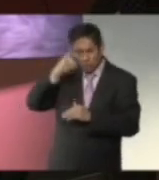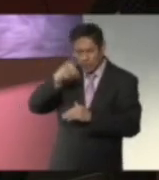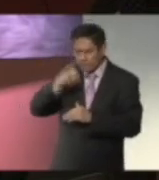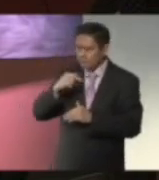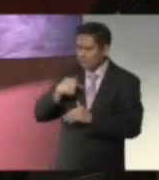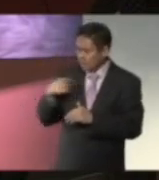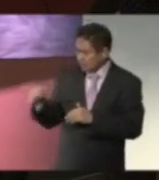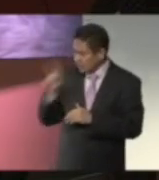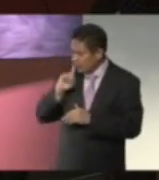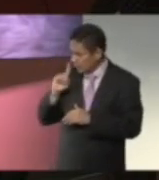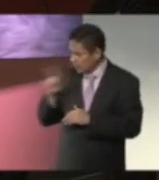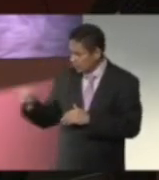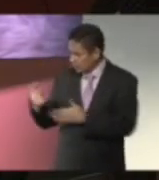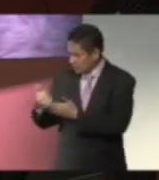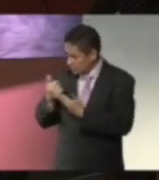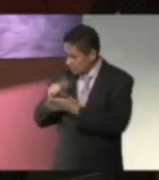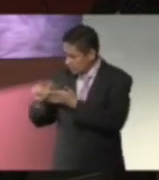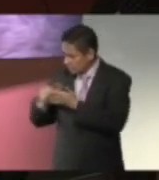señora que te ayuda y